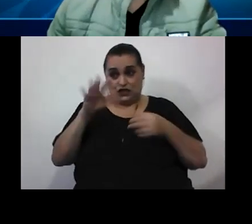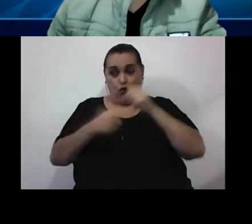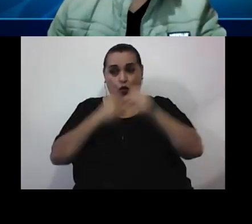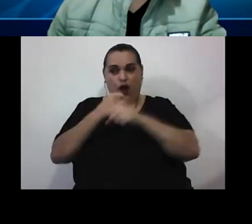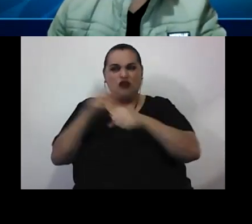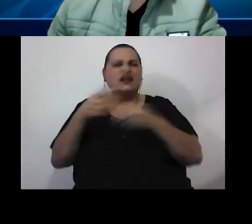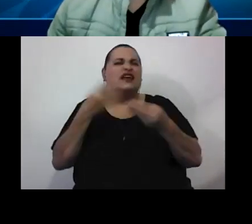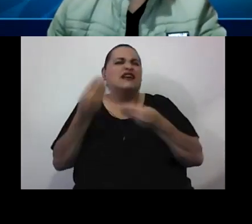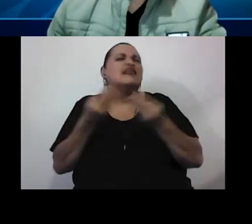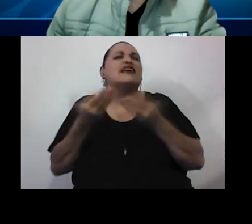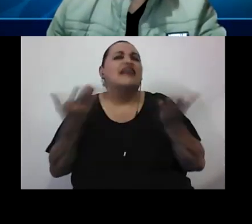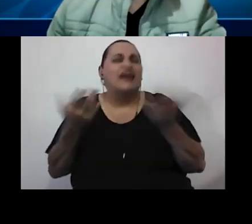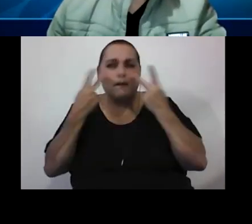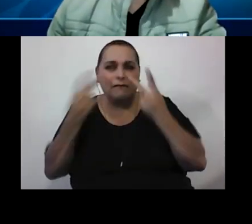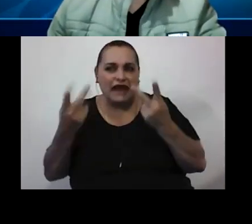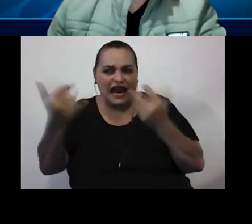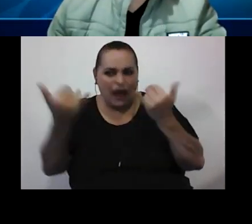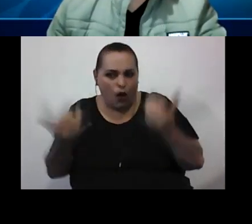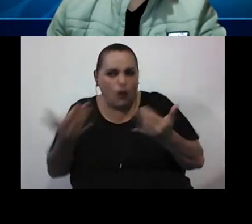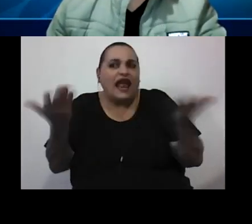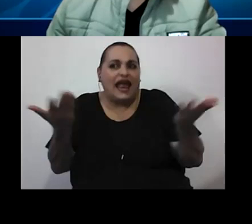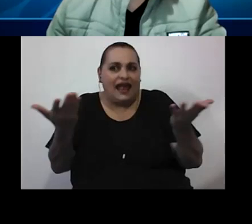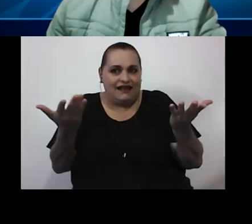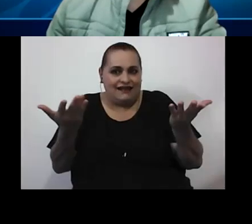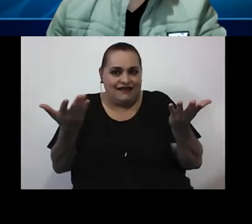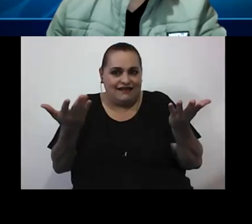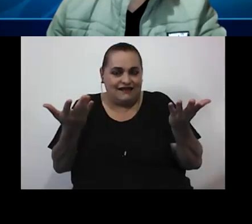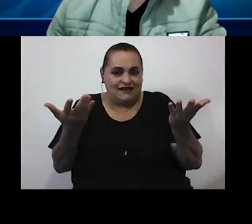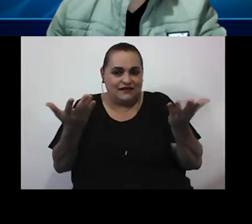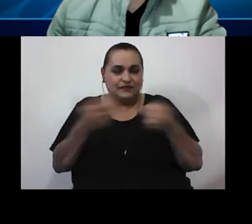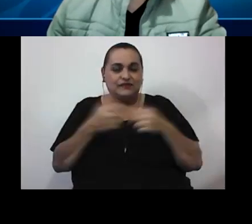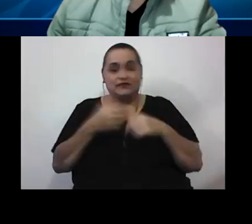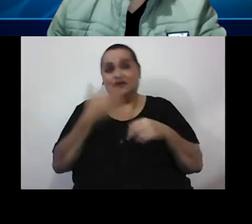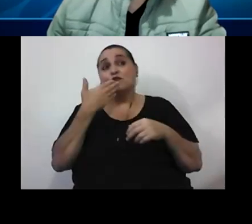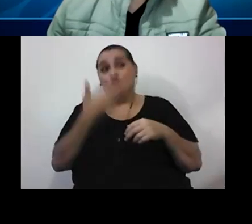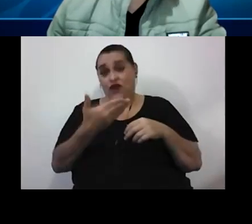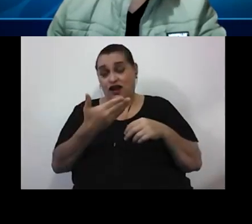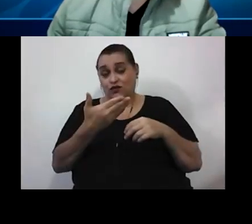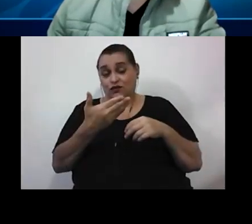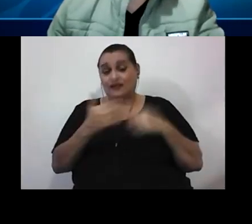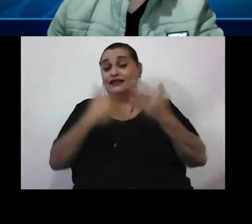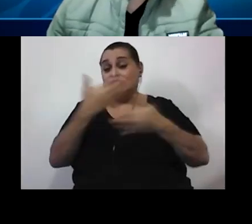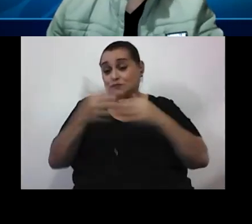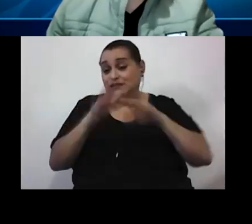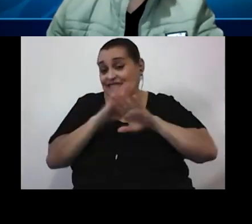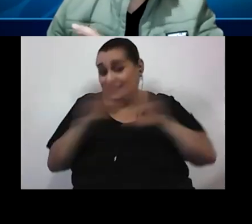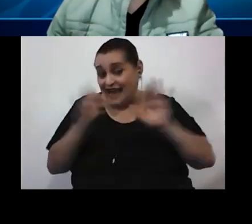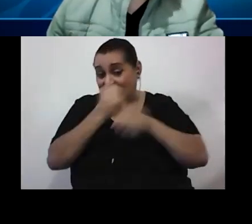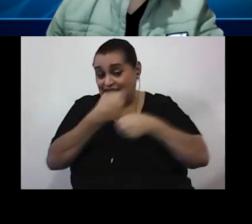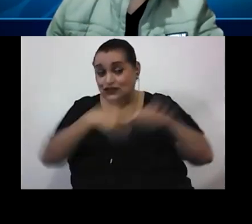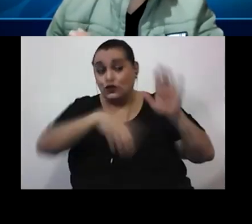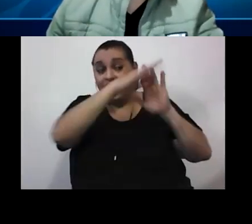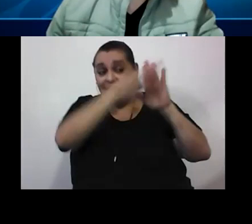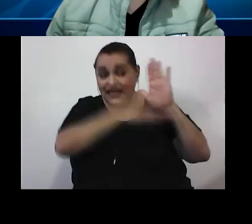qué, verlo convirtiéndose en qué. Bueno, luego de hacer esa lista, pueden tomarle foto a